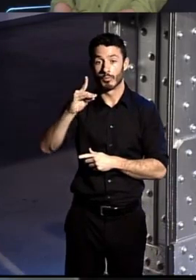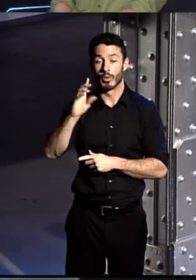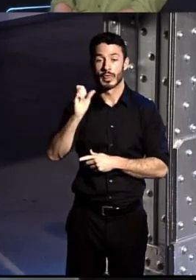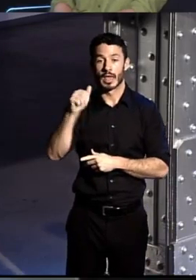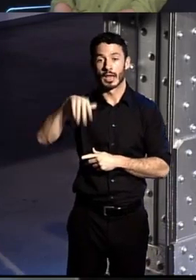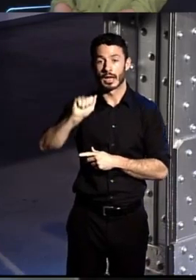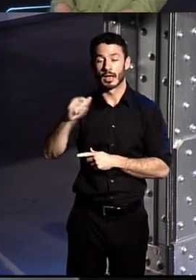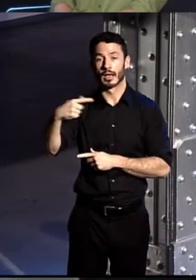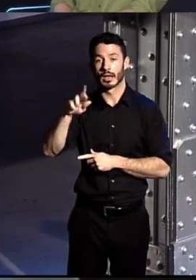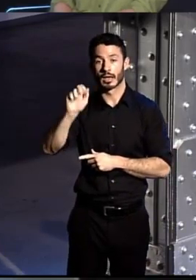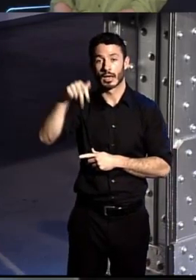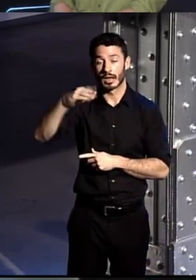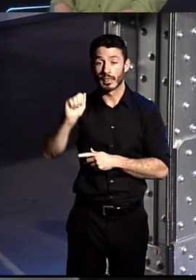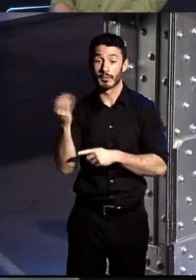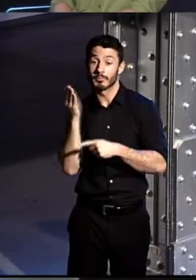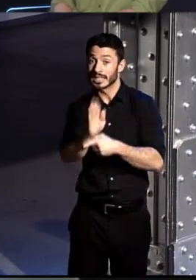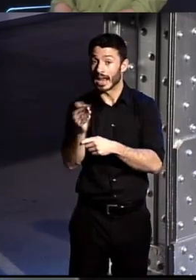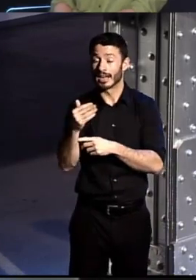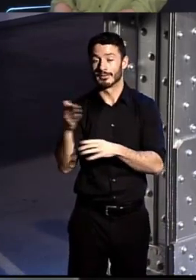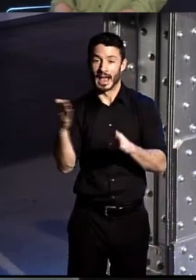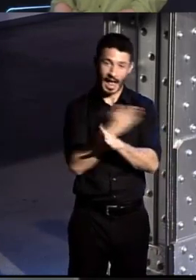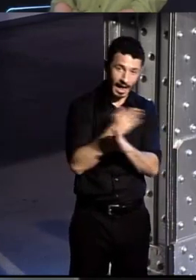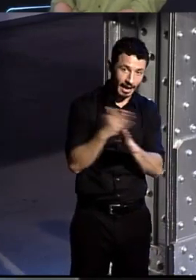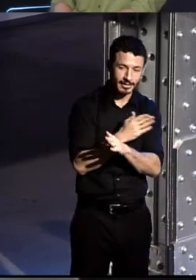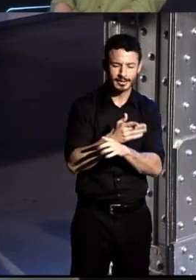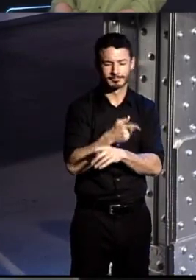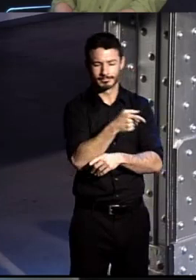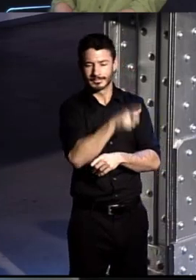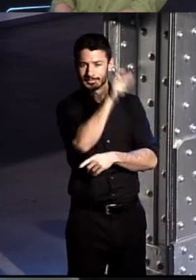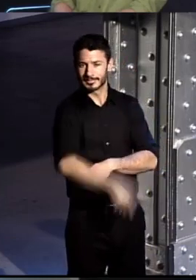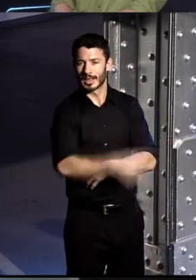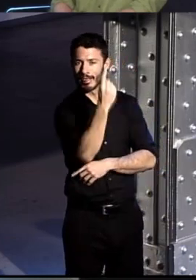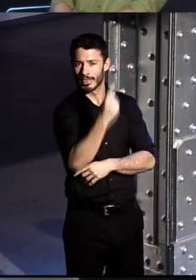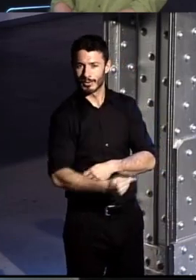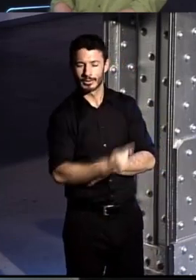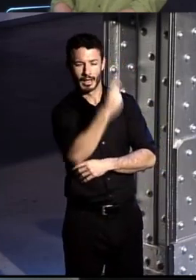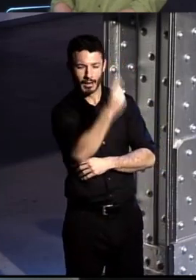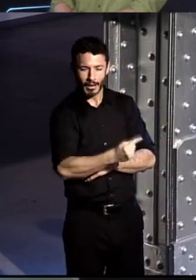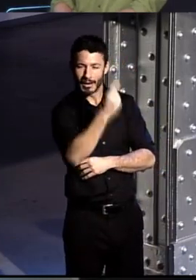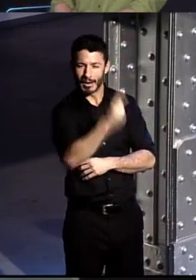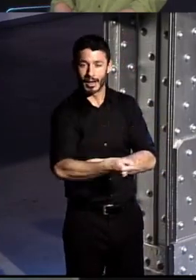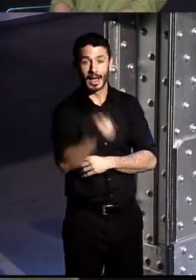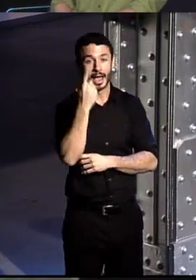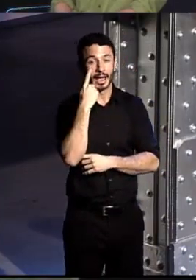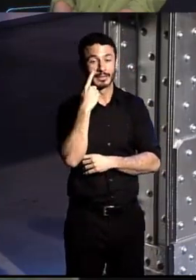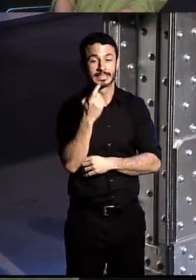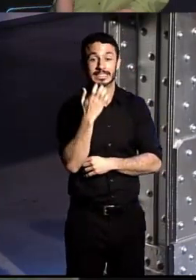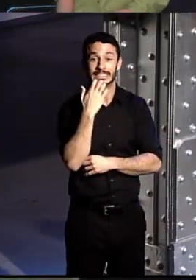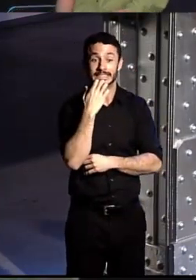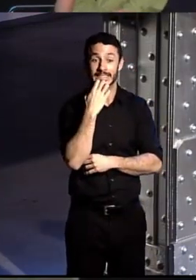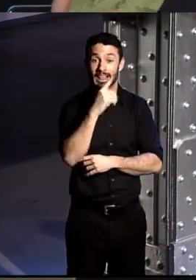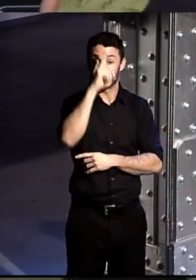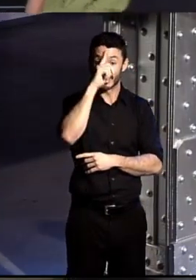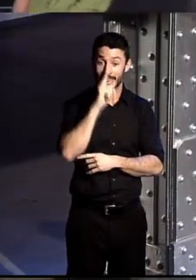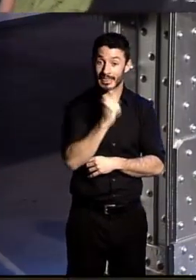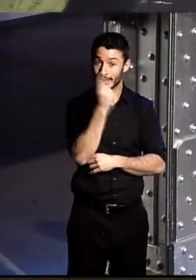Flores dibujando aquí. Venga a dibujar, que le da... Venga, vamos a ver si podemos ver algunas de las imágenes que